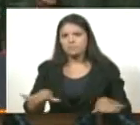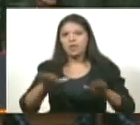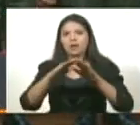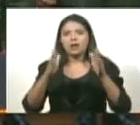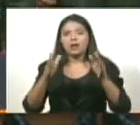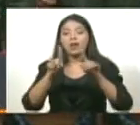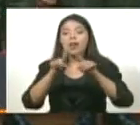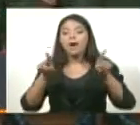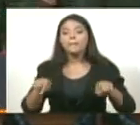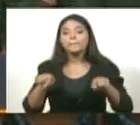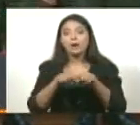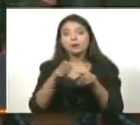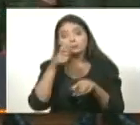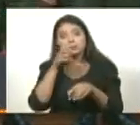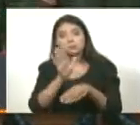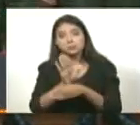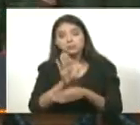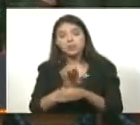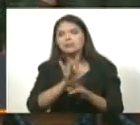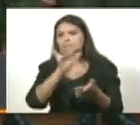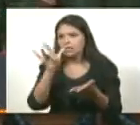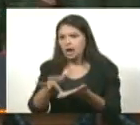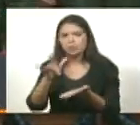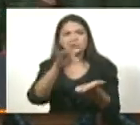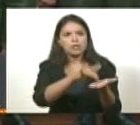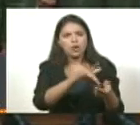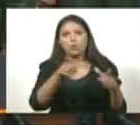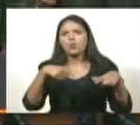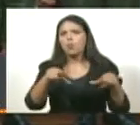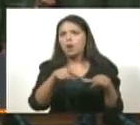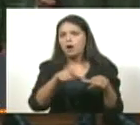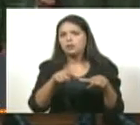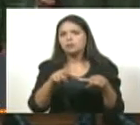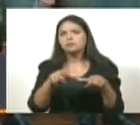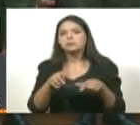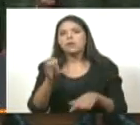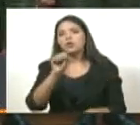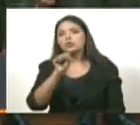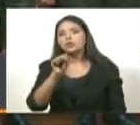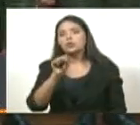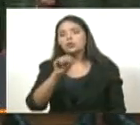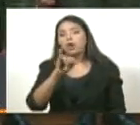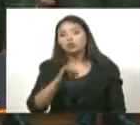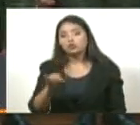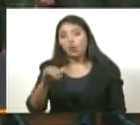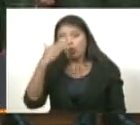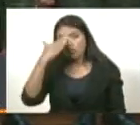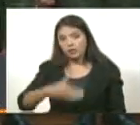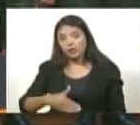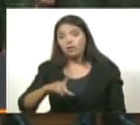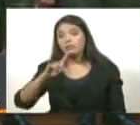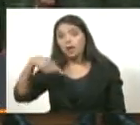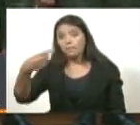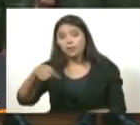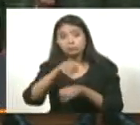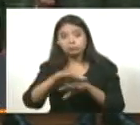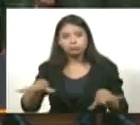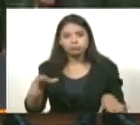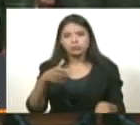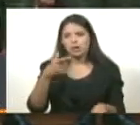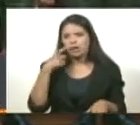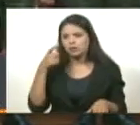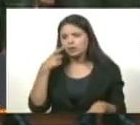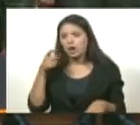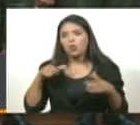la custodia de las máquinas, llegaron a los respectivos, a las respectivas ODI, después se hizo el despliegue radial a